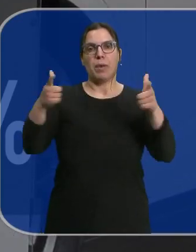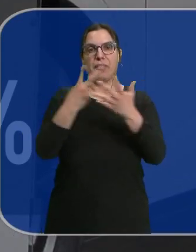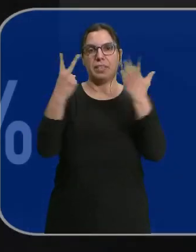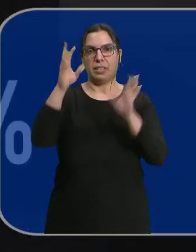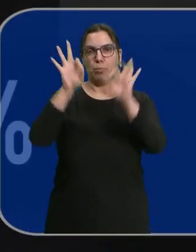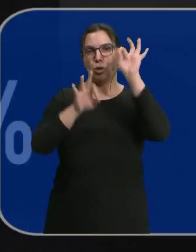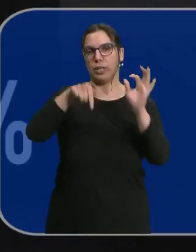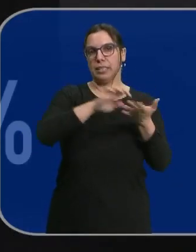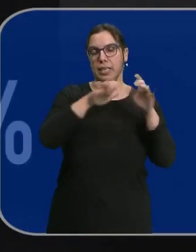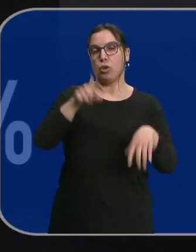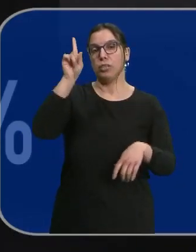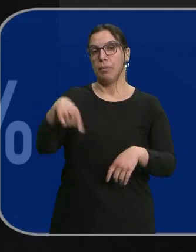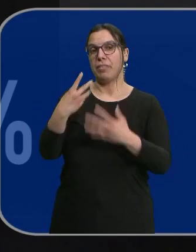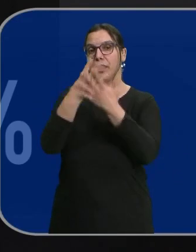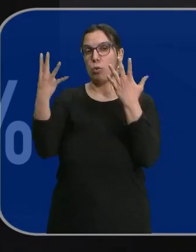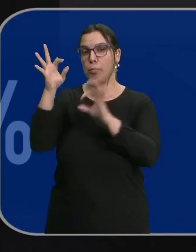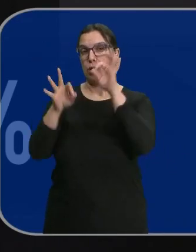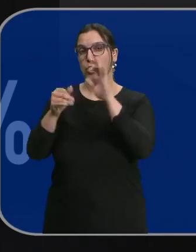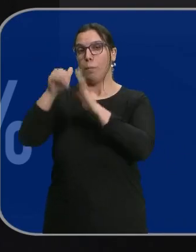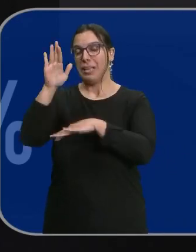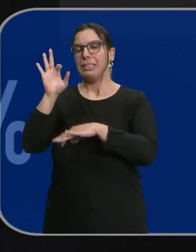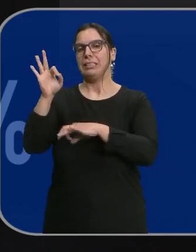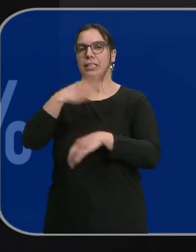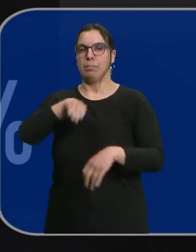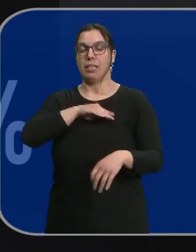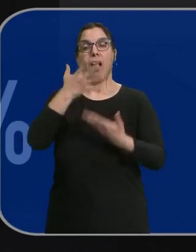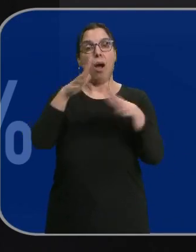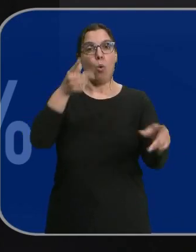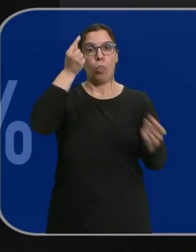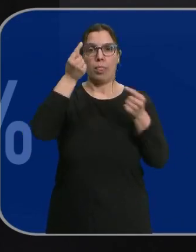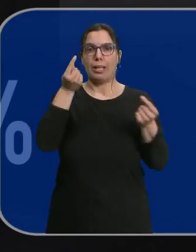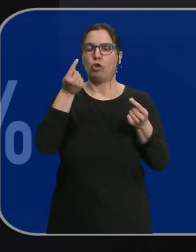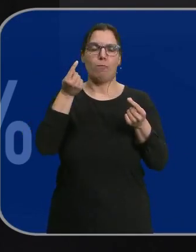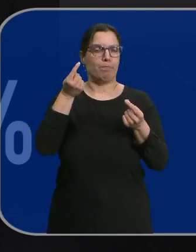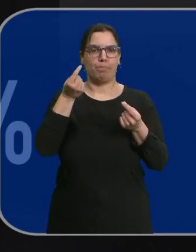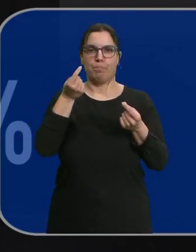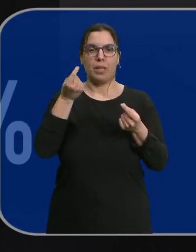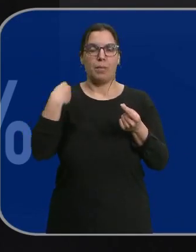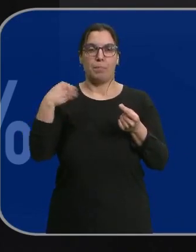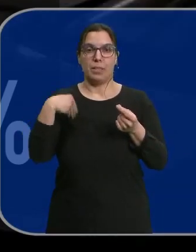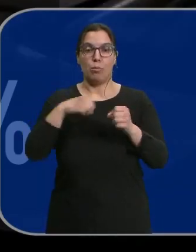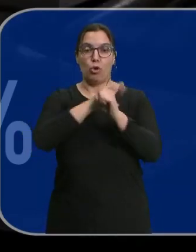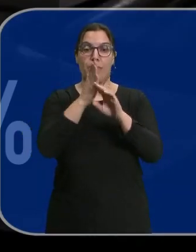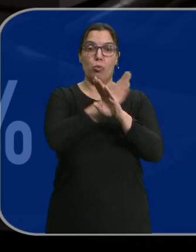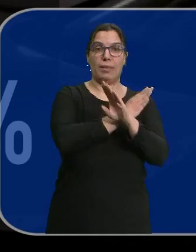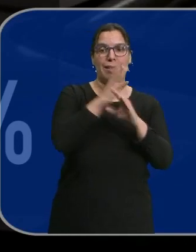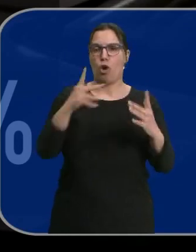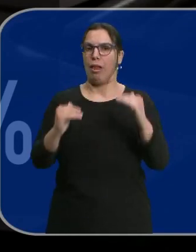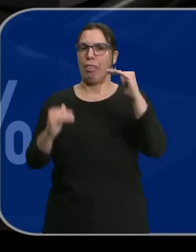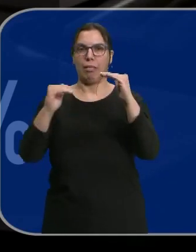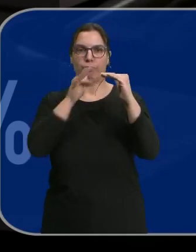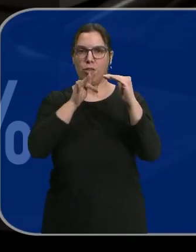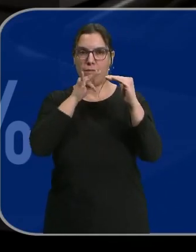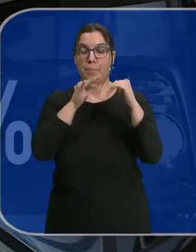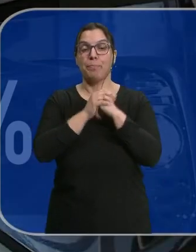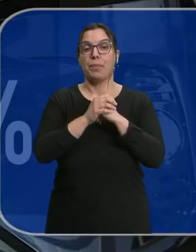17% en Castilla y León y algo más del 19% en España. Pese a estos datos, la cifra es todavía inferior a la registrada antes de la pandemia. La mayor